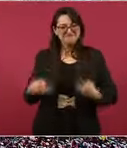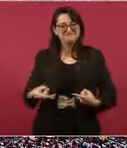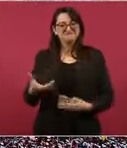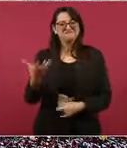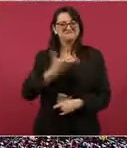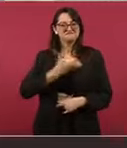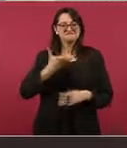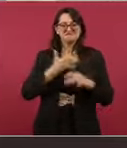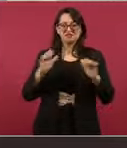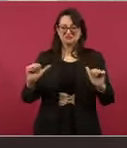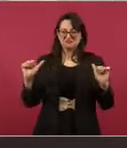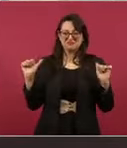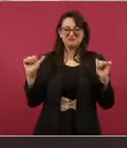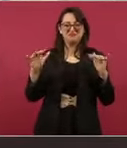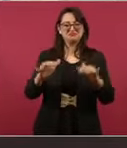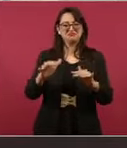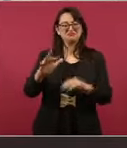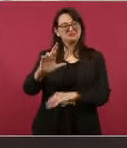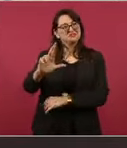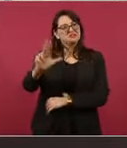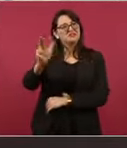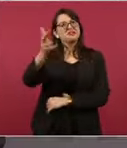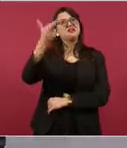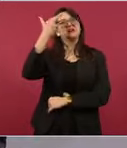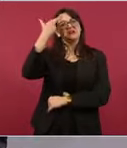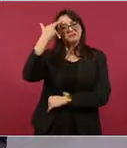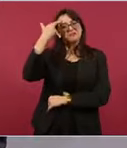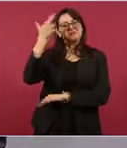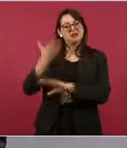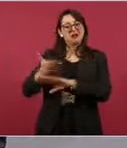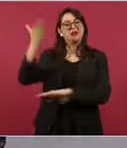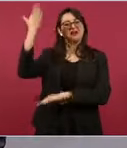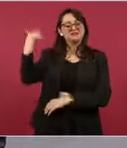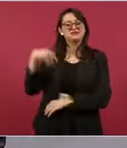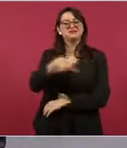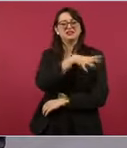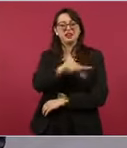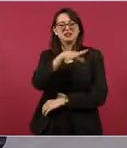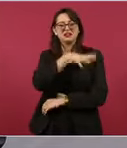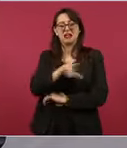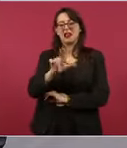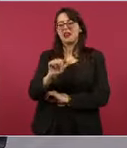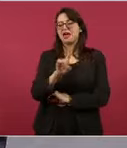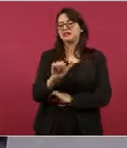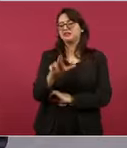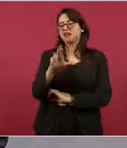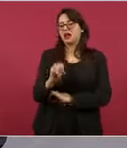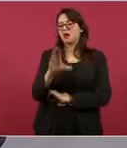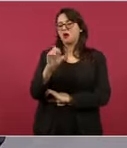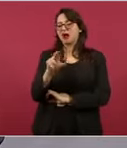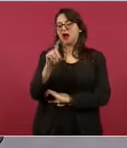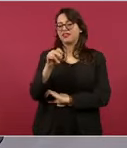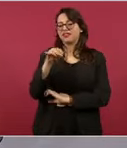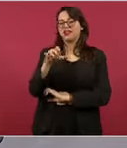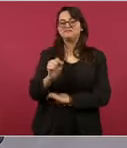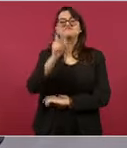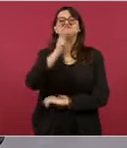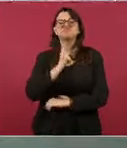la gran expropiación decretada por el general Lázaro Cárdenas del Río hace 85